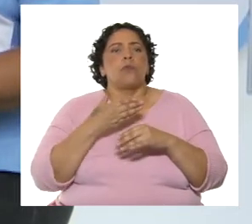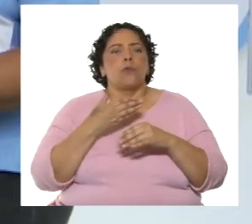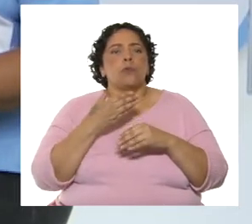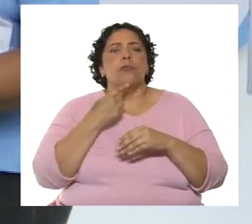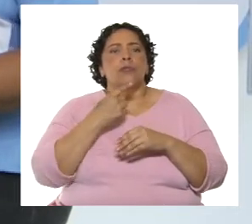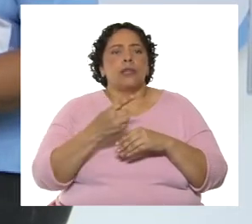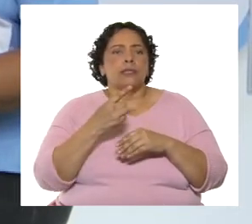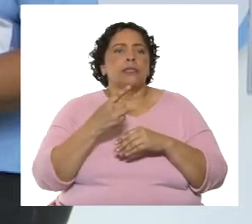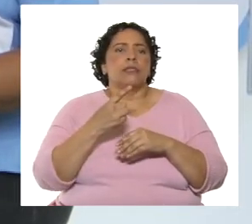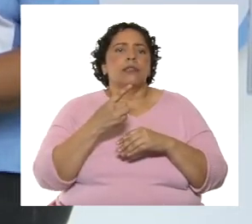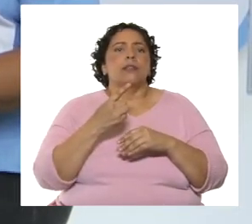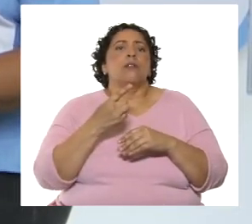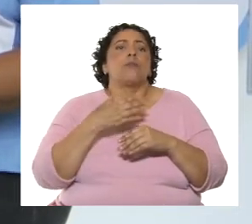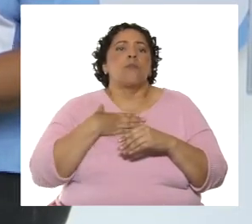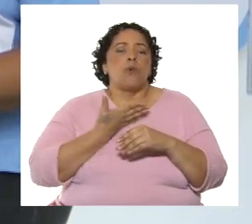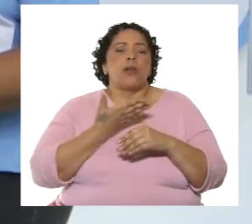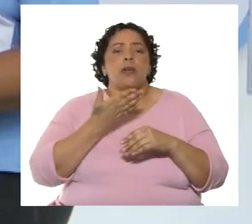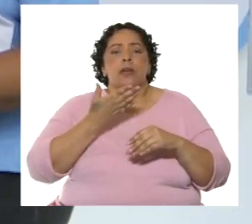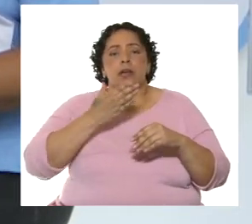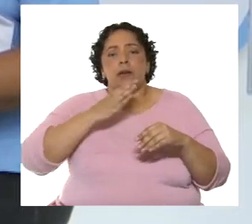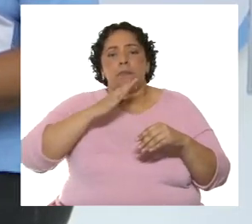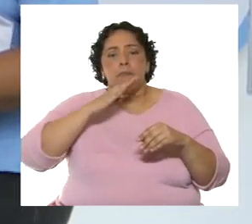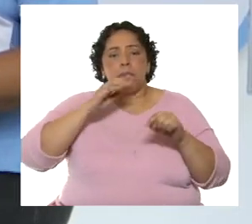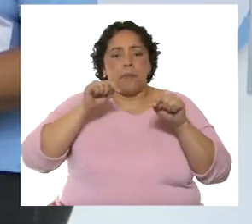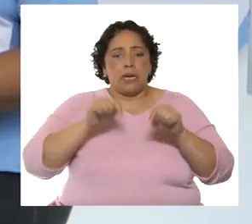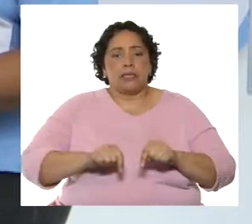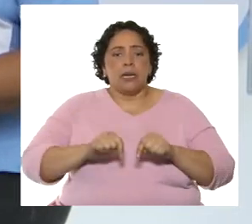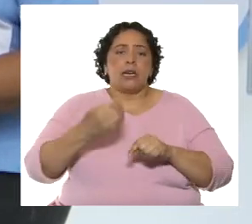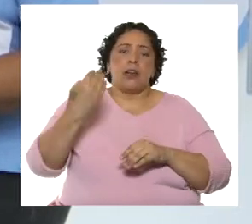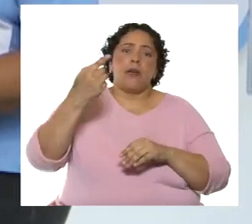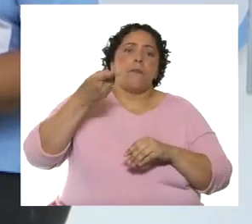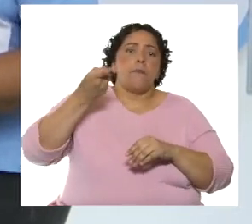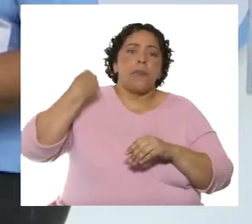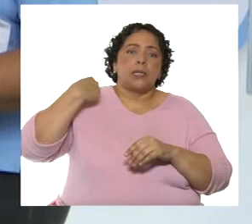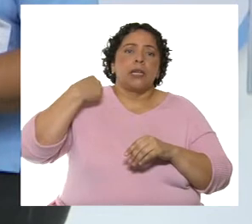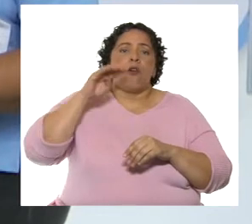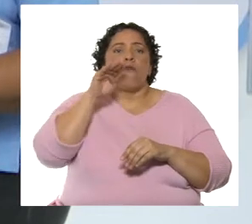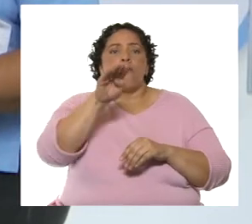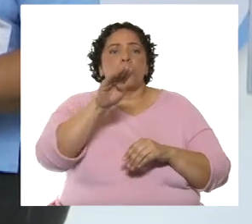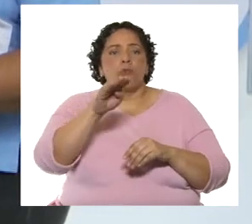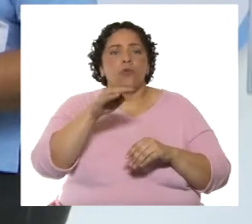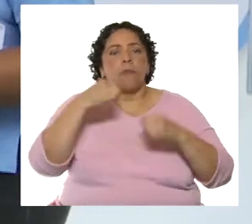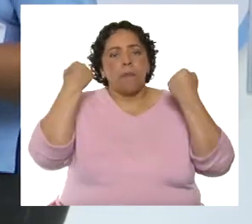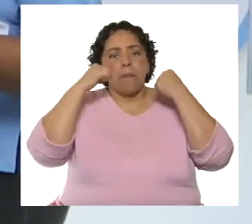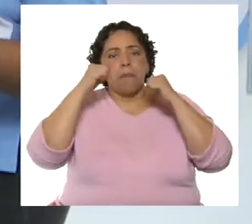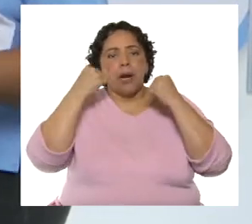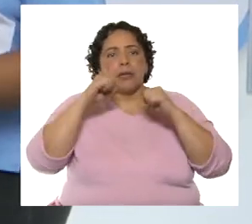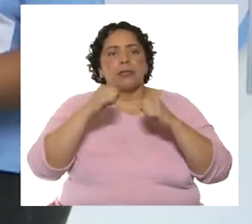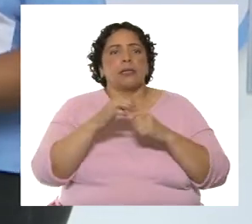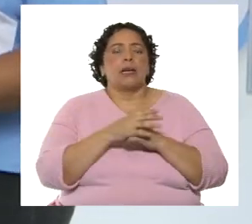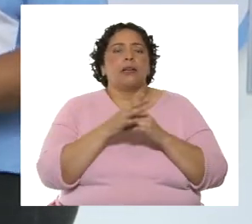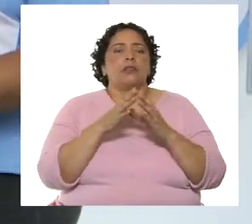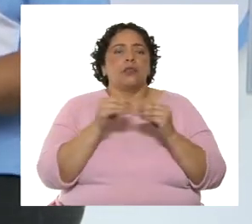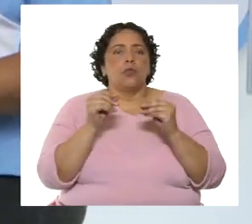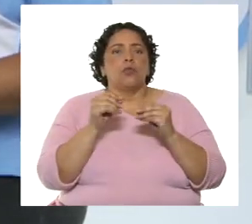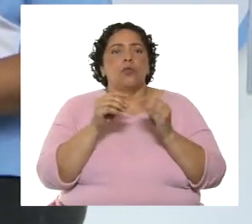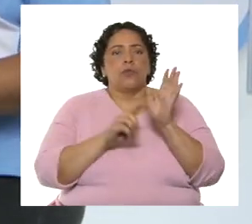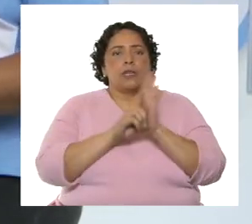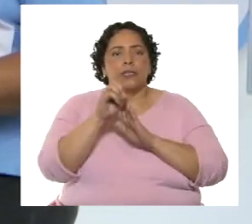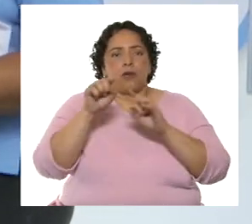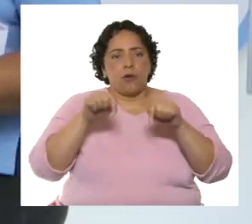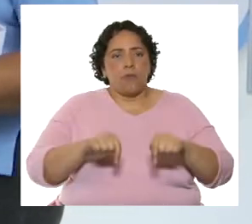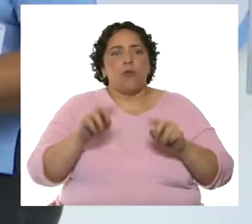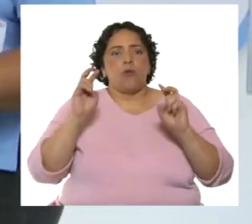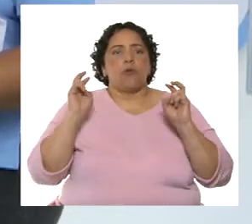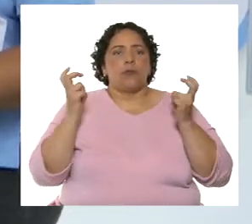también decir si están en presente, si están en pasado o están en futuro, ¿verdad? Para practicar todo esto que desarrollamos hoy